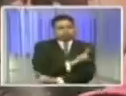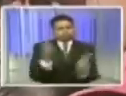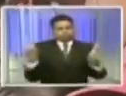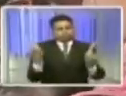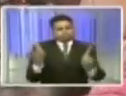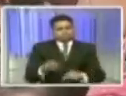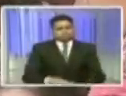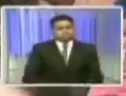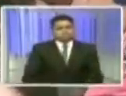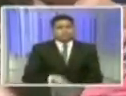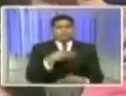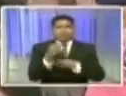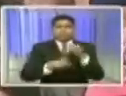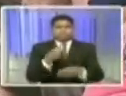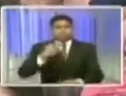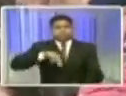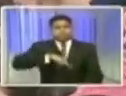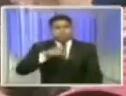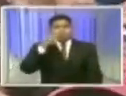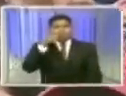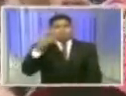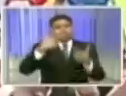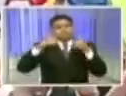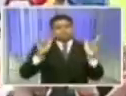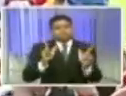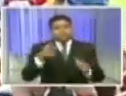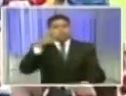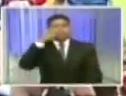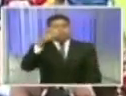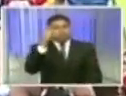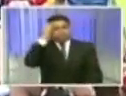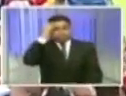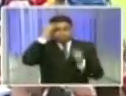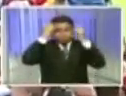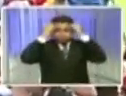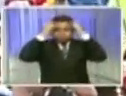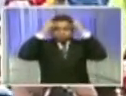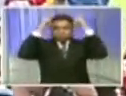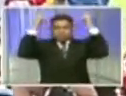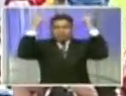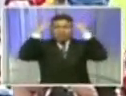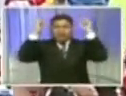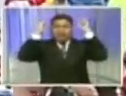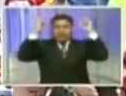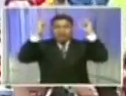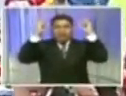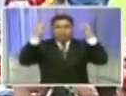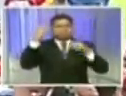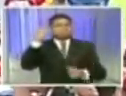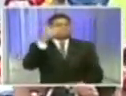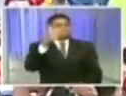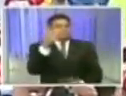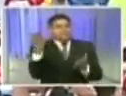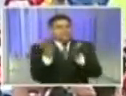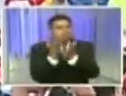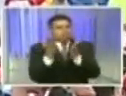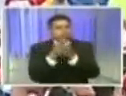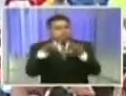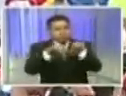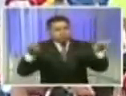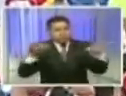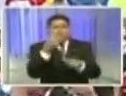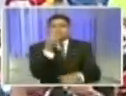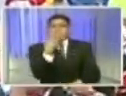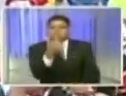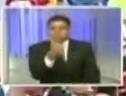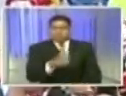Para poder ser un pueblo libre, hay que ser un pueblo culto y educado, como decía el apóstol José Martí. Y eso es lo que